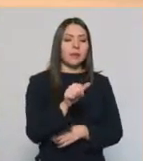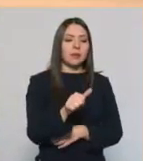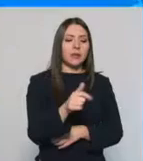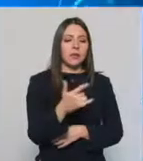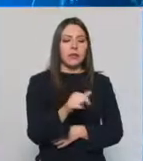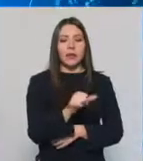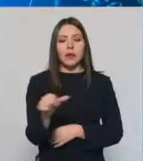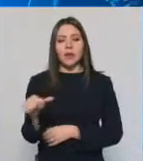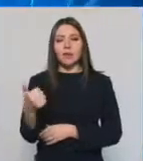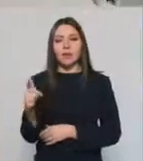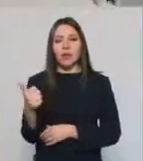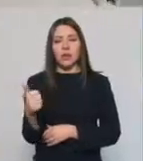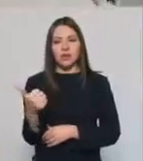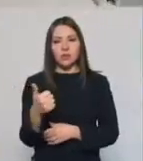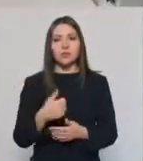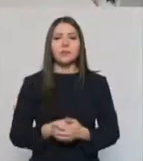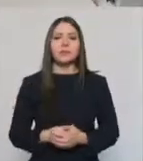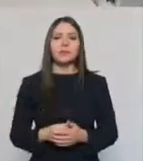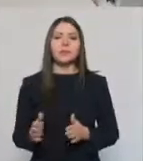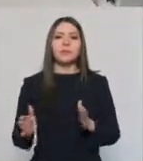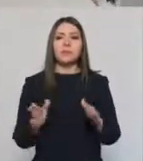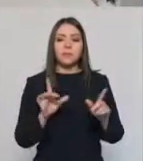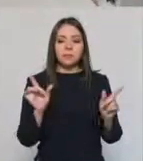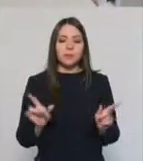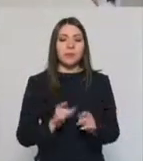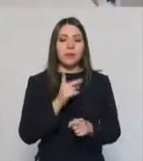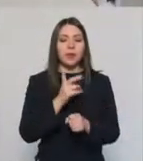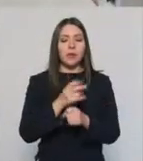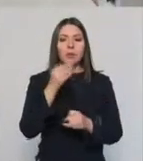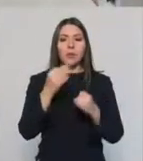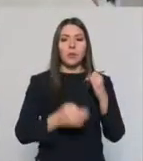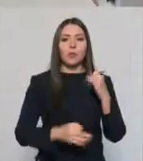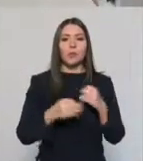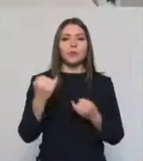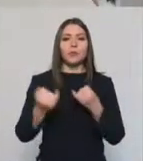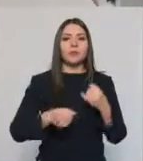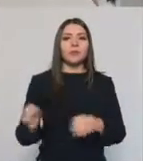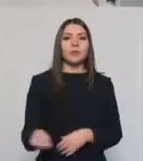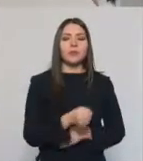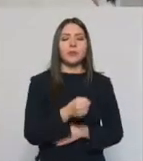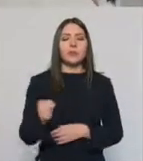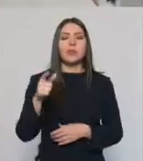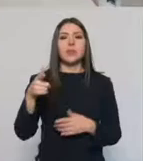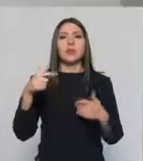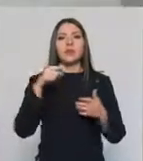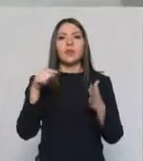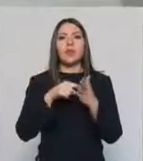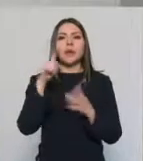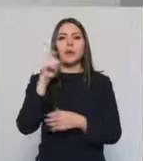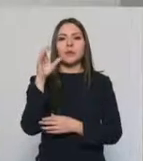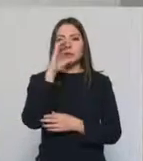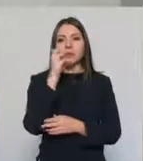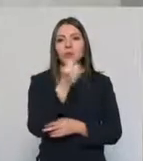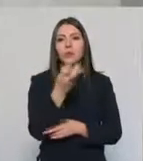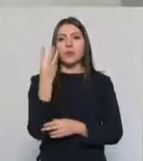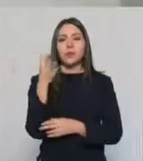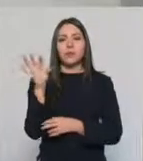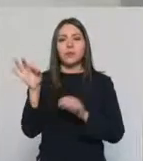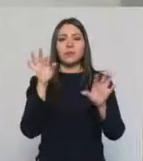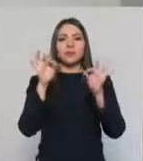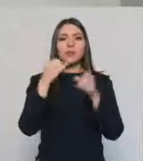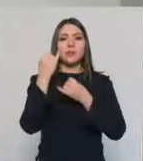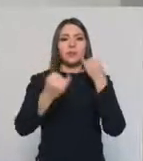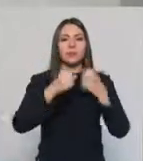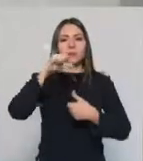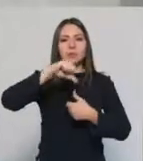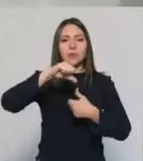11 de agosto. Tras concluir el segundo y último selectivo nacional, realizado en Aguascalientes, los 4 seleccionados de los Juegos